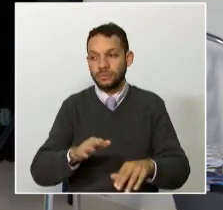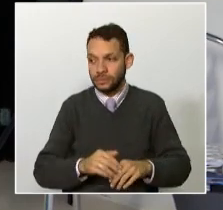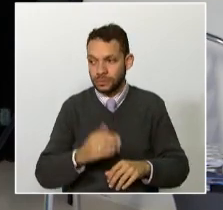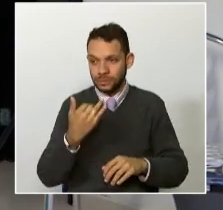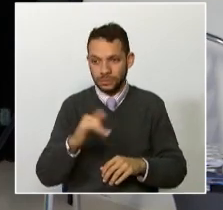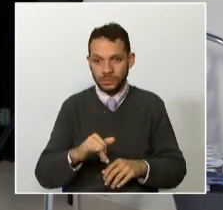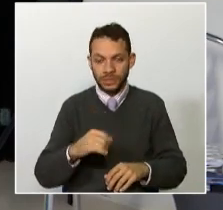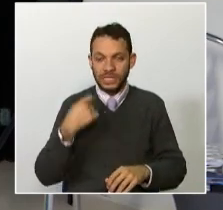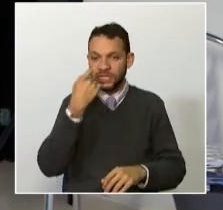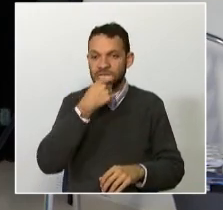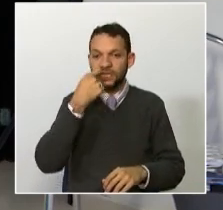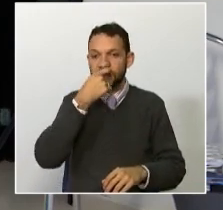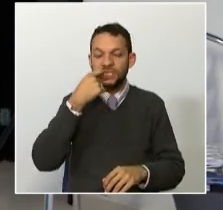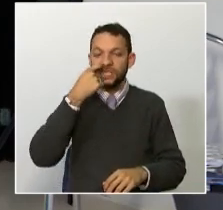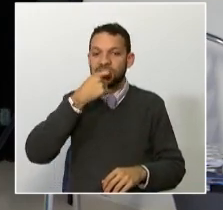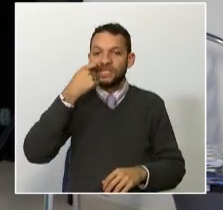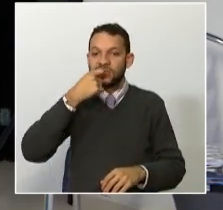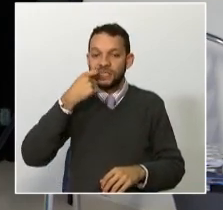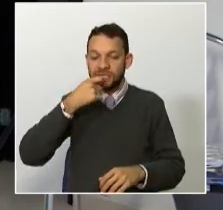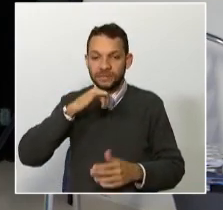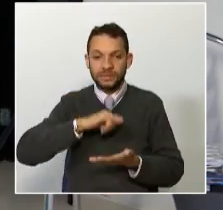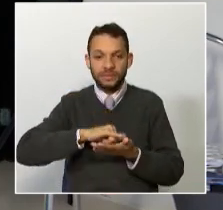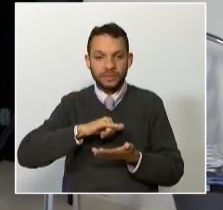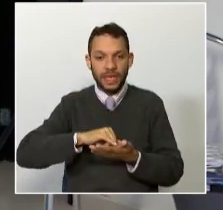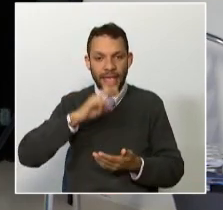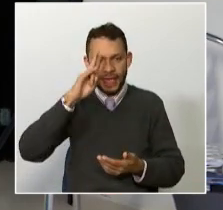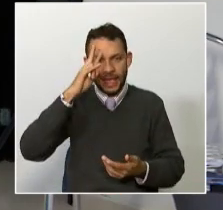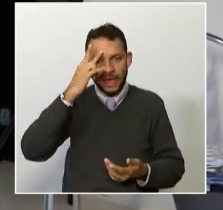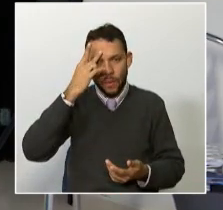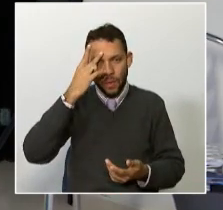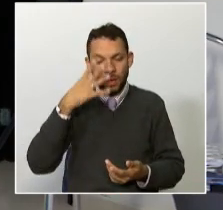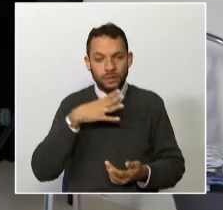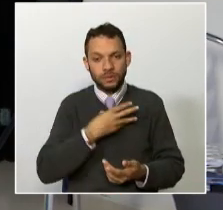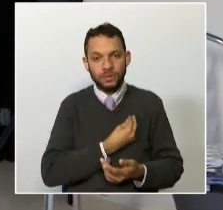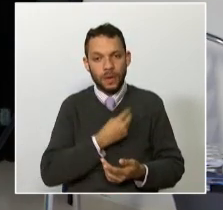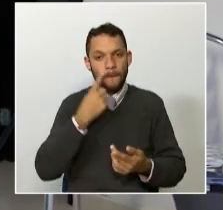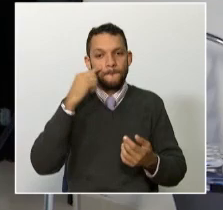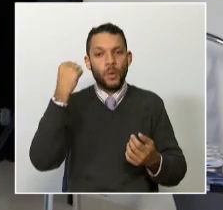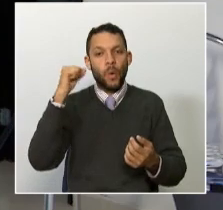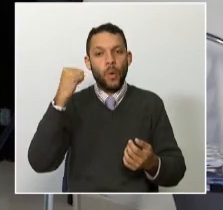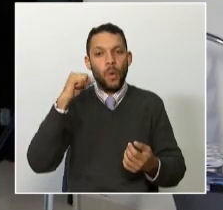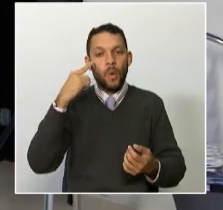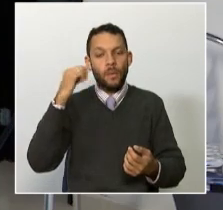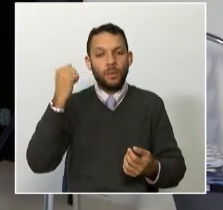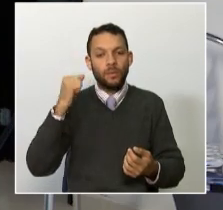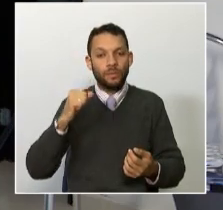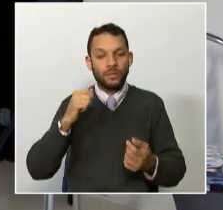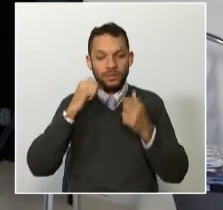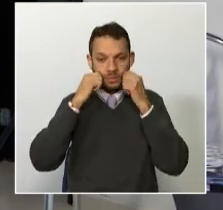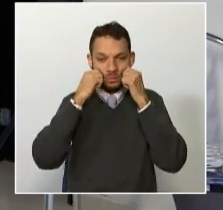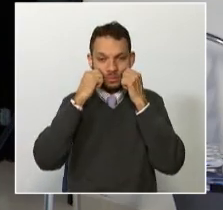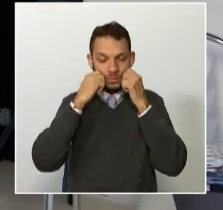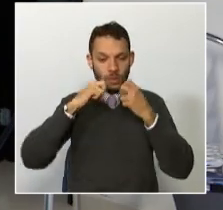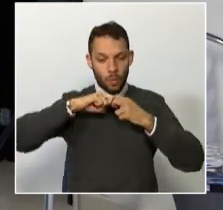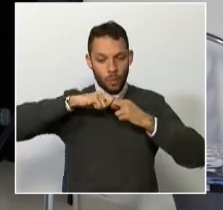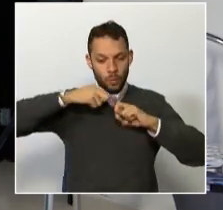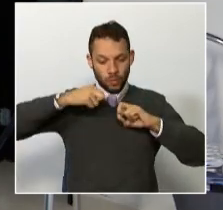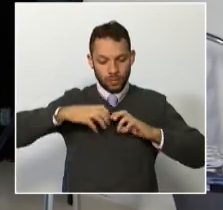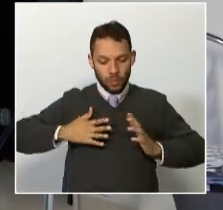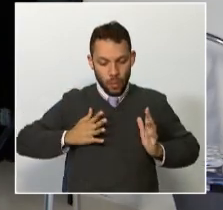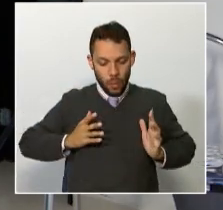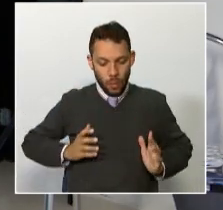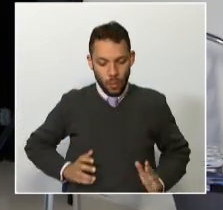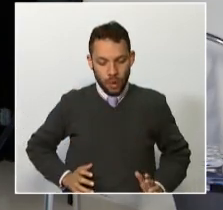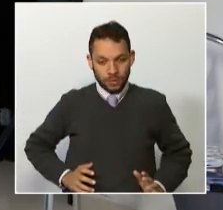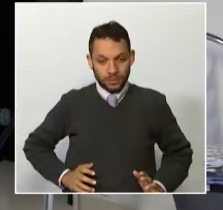odontólogos o nosotros mismos, los fisioterapeutas, erramos en que nos preocupamos por la parte de la musculatura cervical y la parte